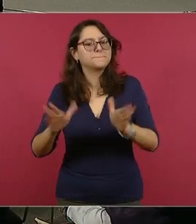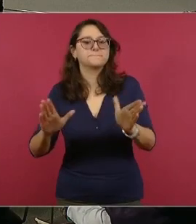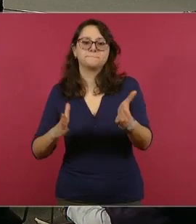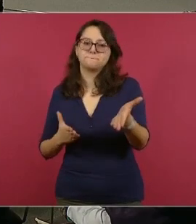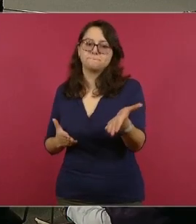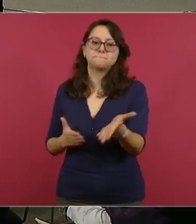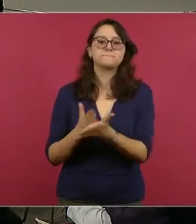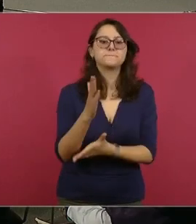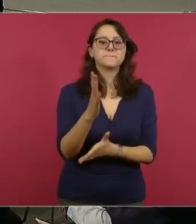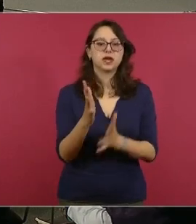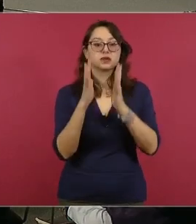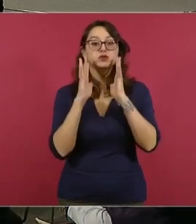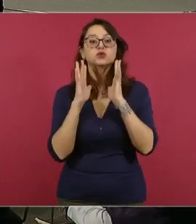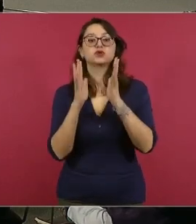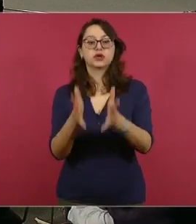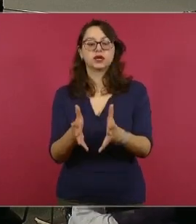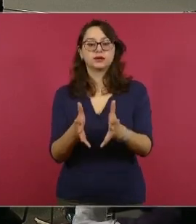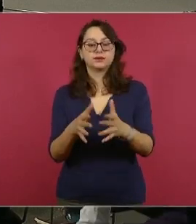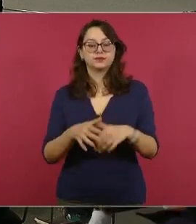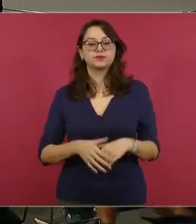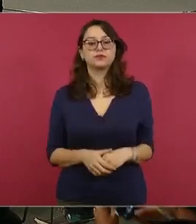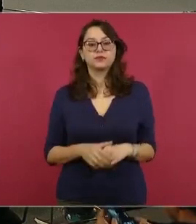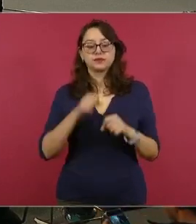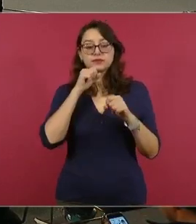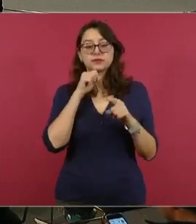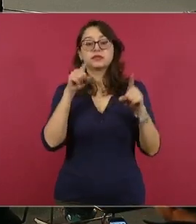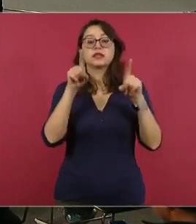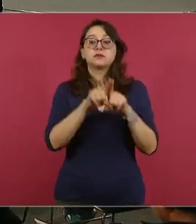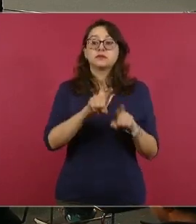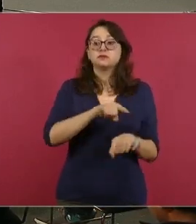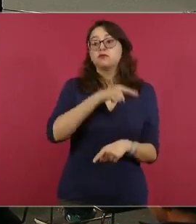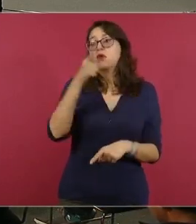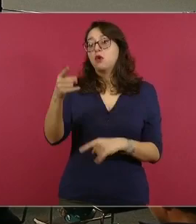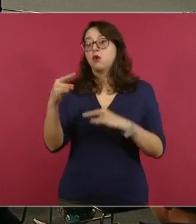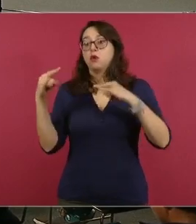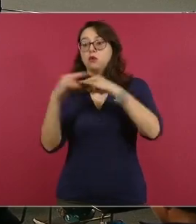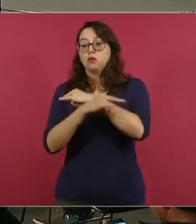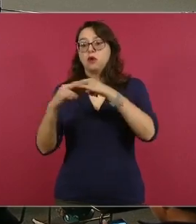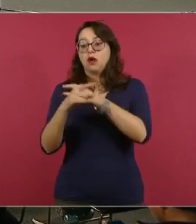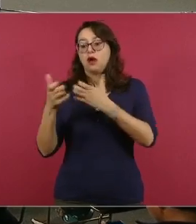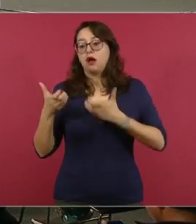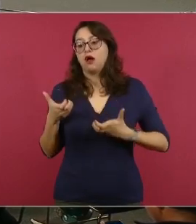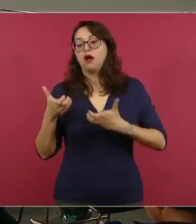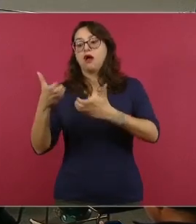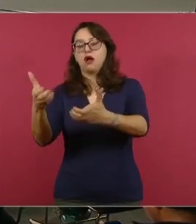se va a hacer lo propio con la carretera libre, con la